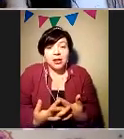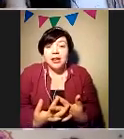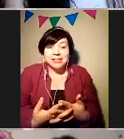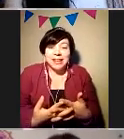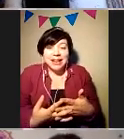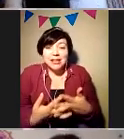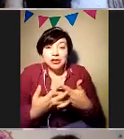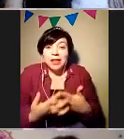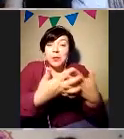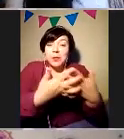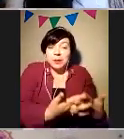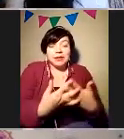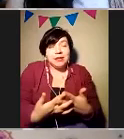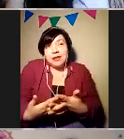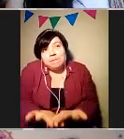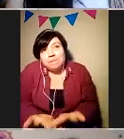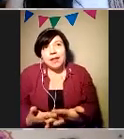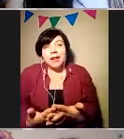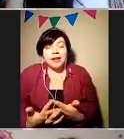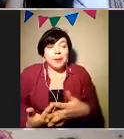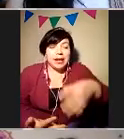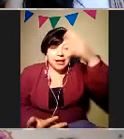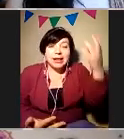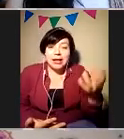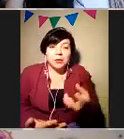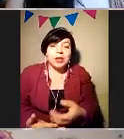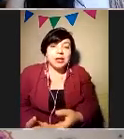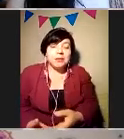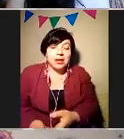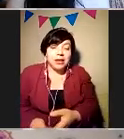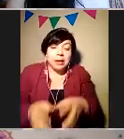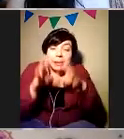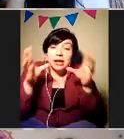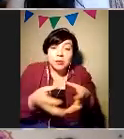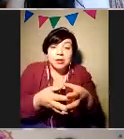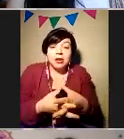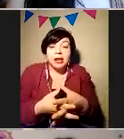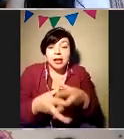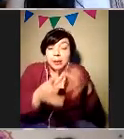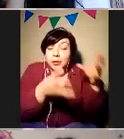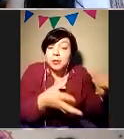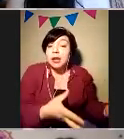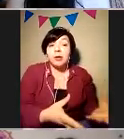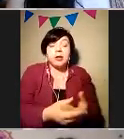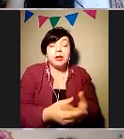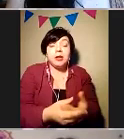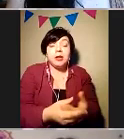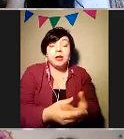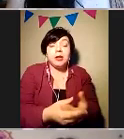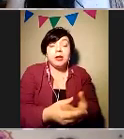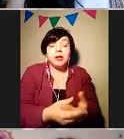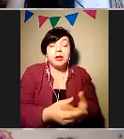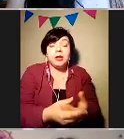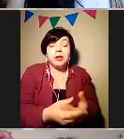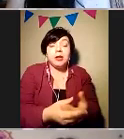zonas de lugar, por ejemplo. Esto te da un pie para entender que para las grandes industrias también, y para las industrias locales que reproducen el modelo de